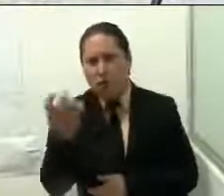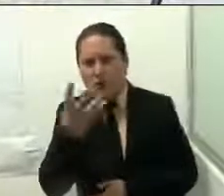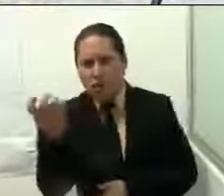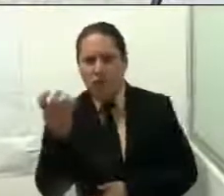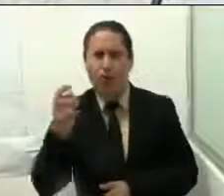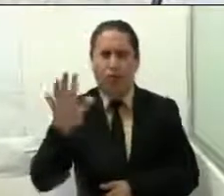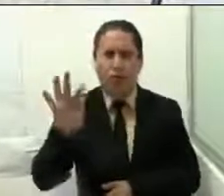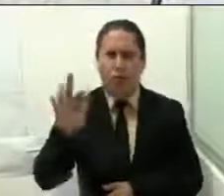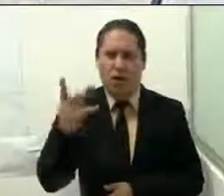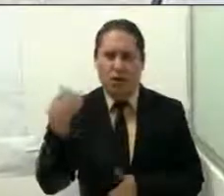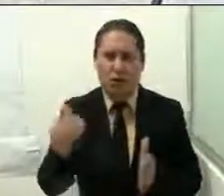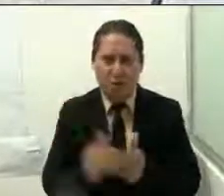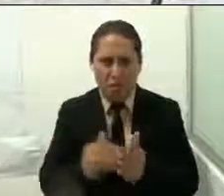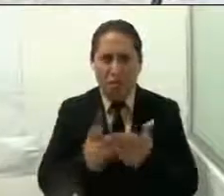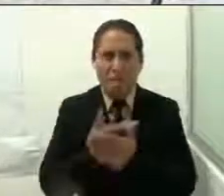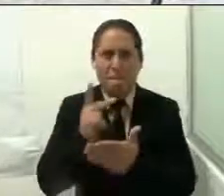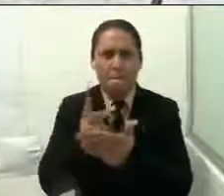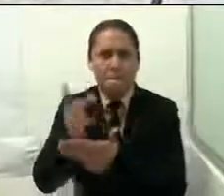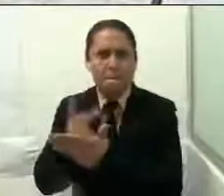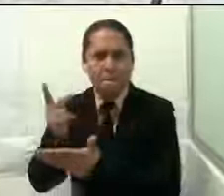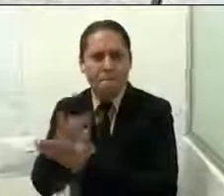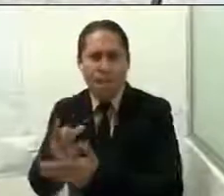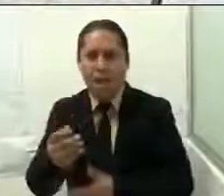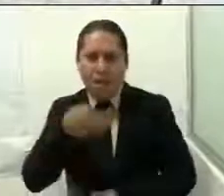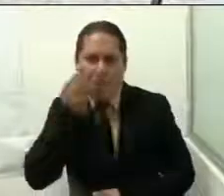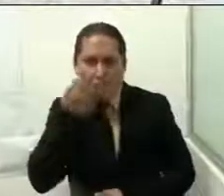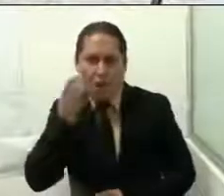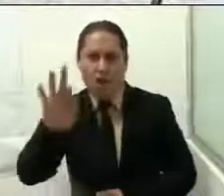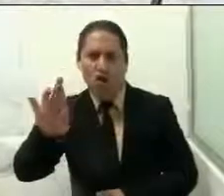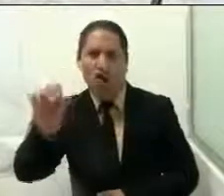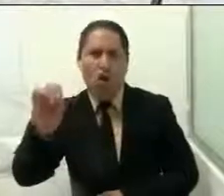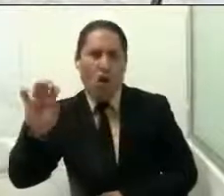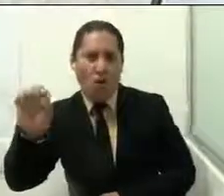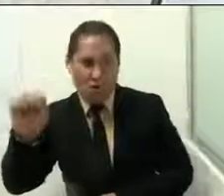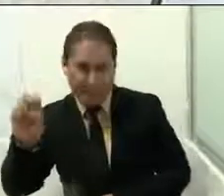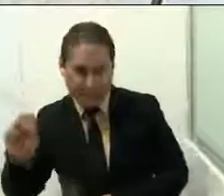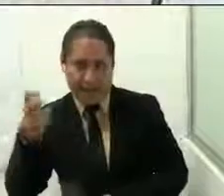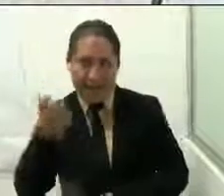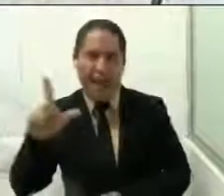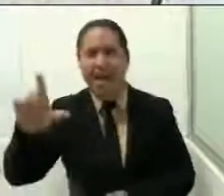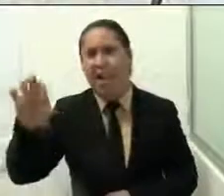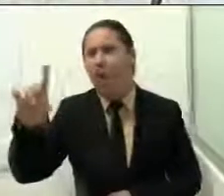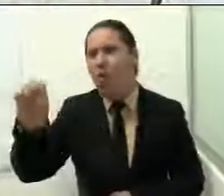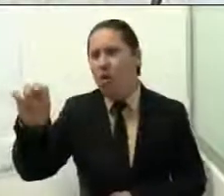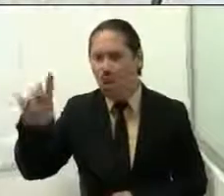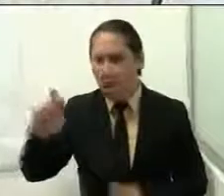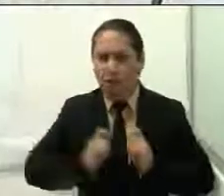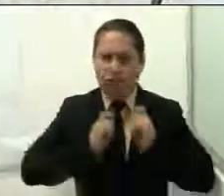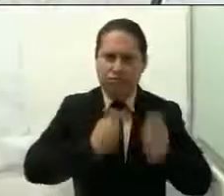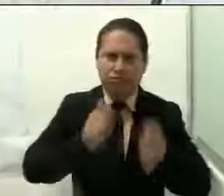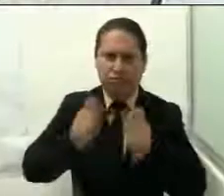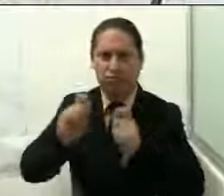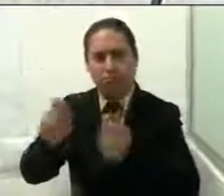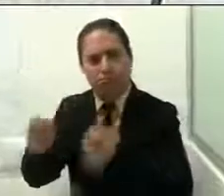448 mil plantas de rosas heliconias y la entrega de 9.360